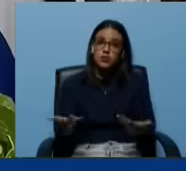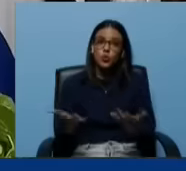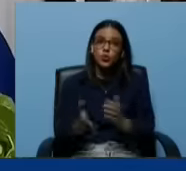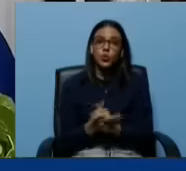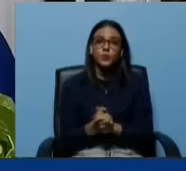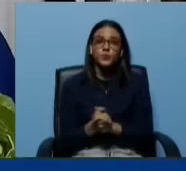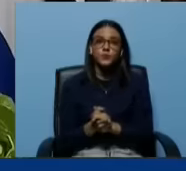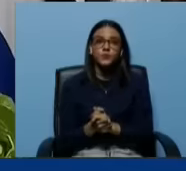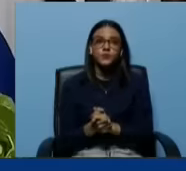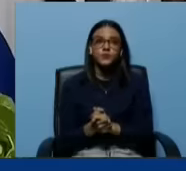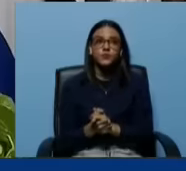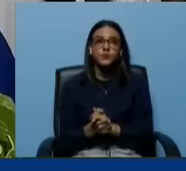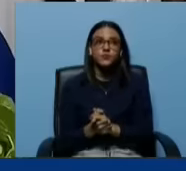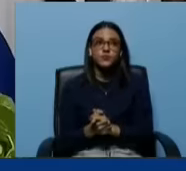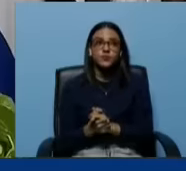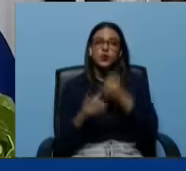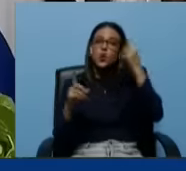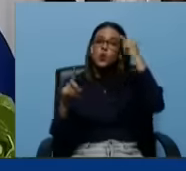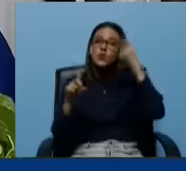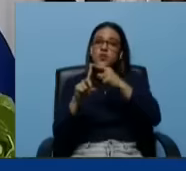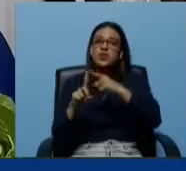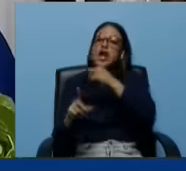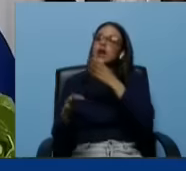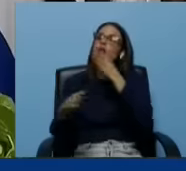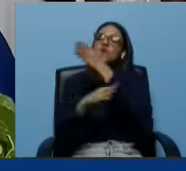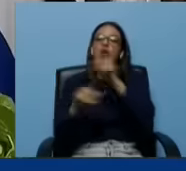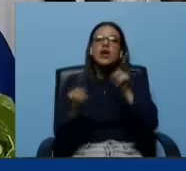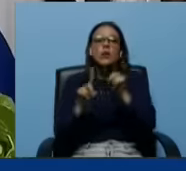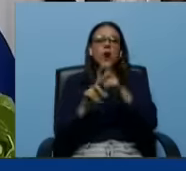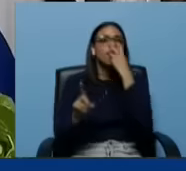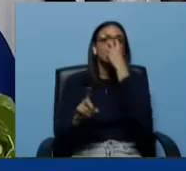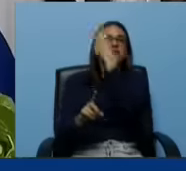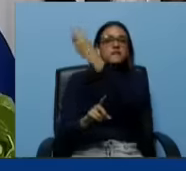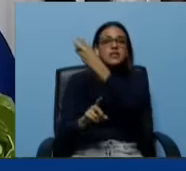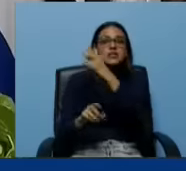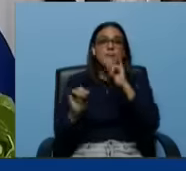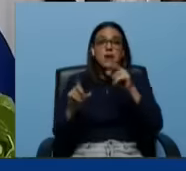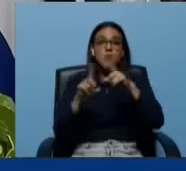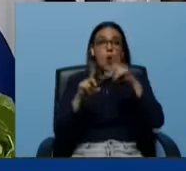Un día que fue a visitar al Papa Lula,